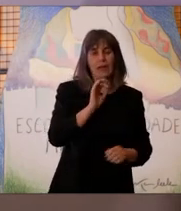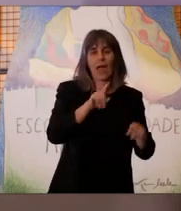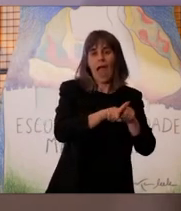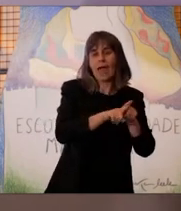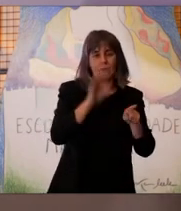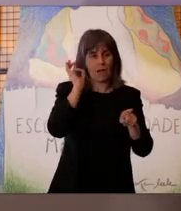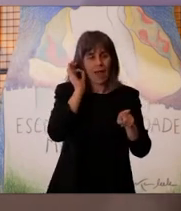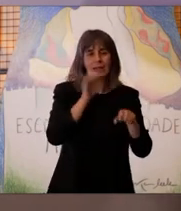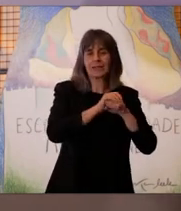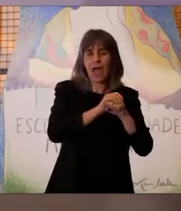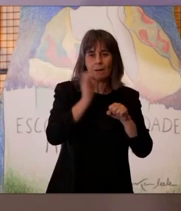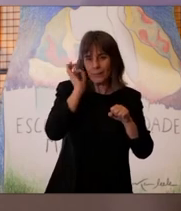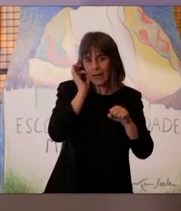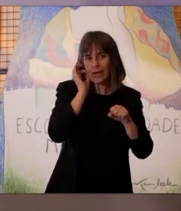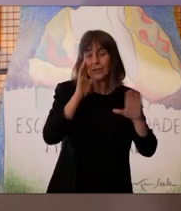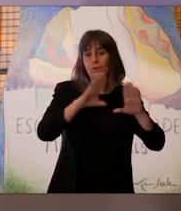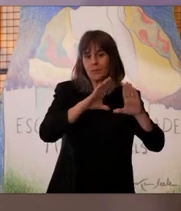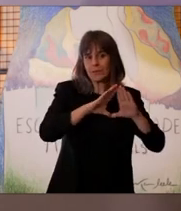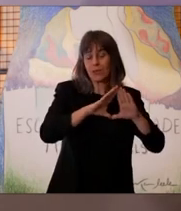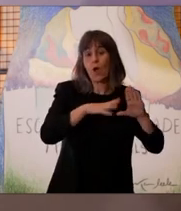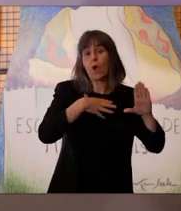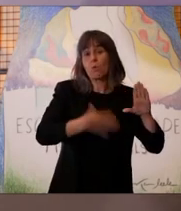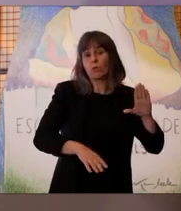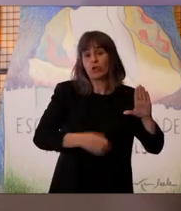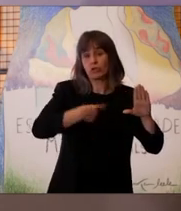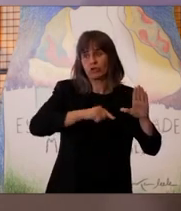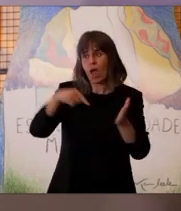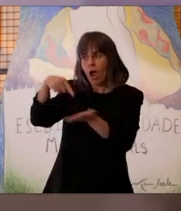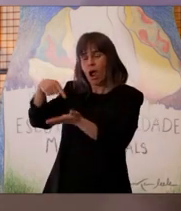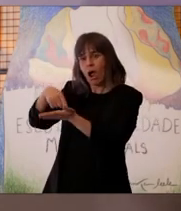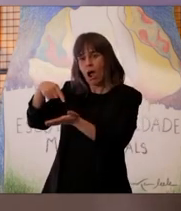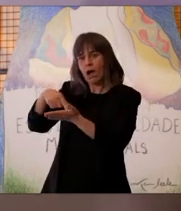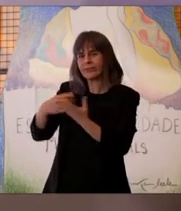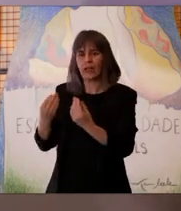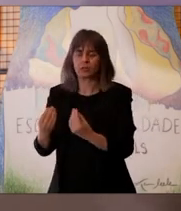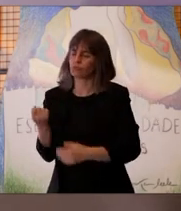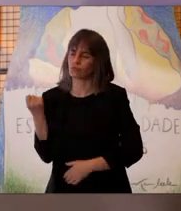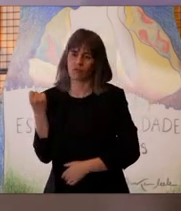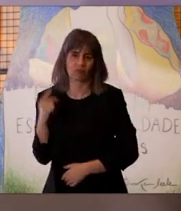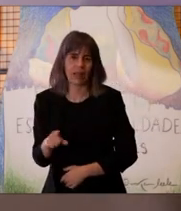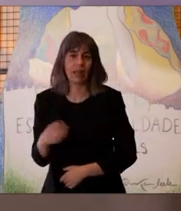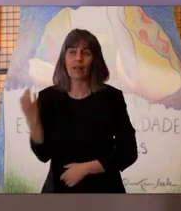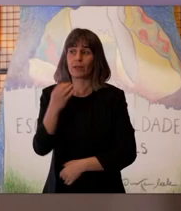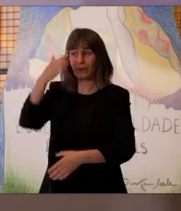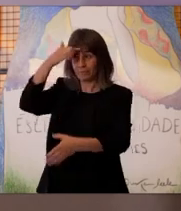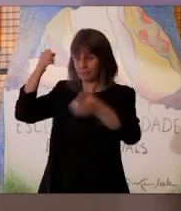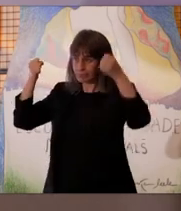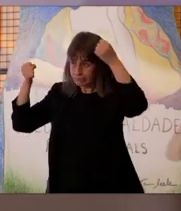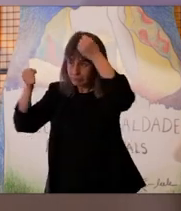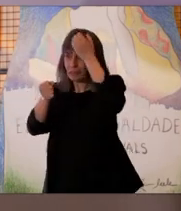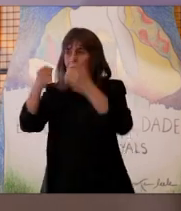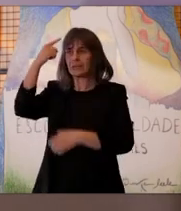feministas quizás no tengamos que ser tan exigentes entender En qué ámbito